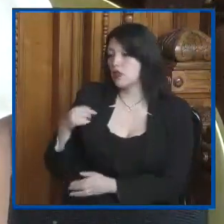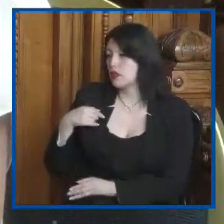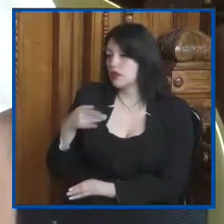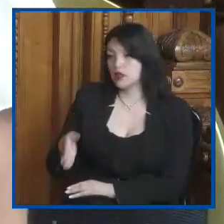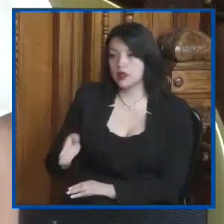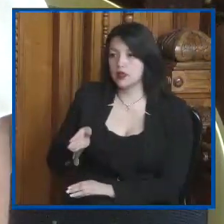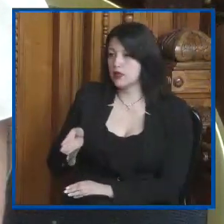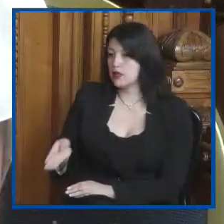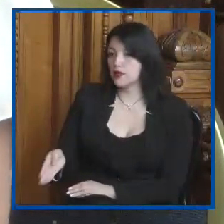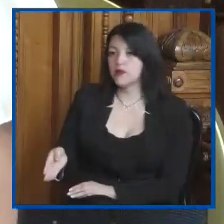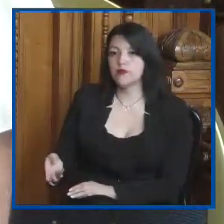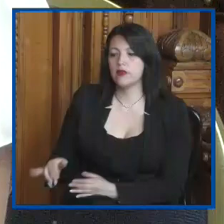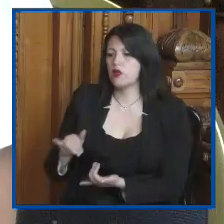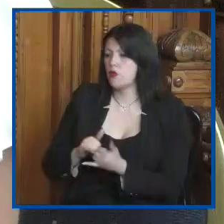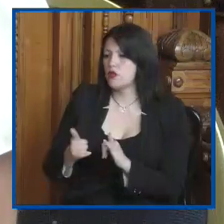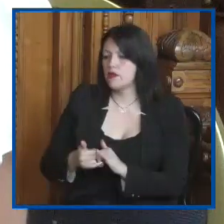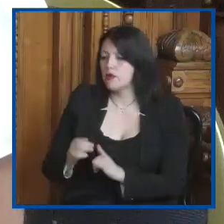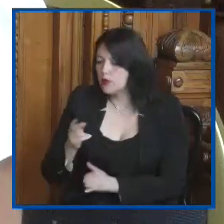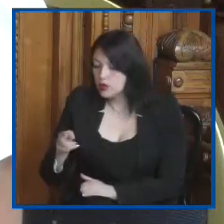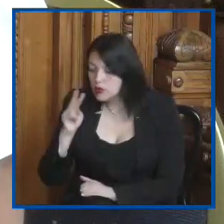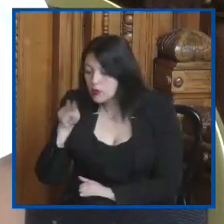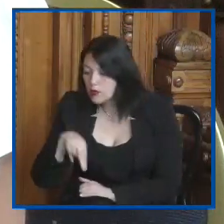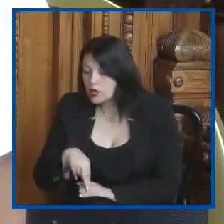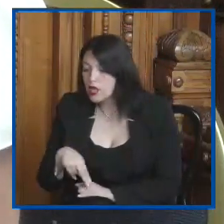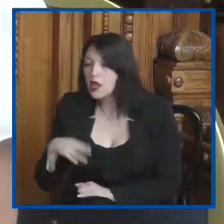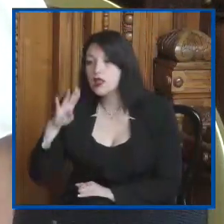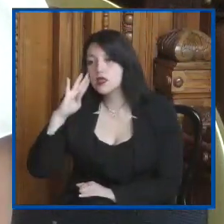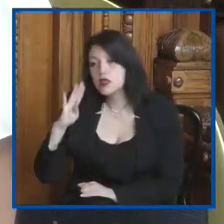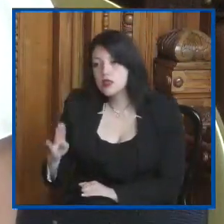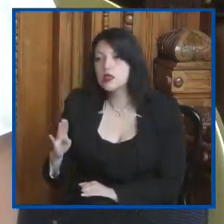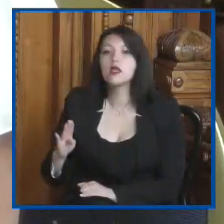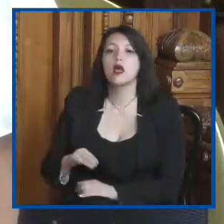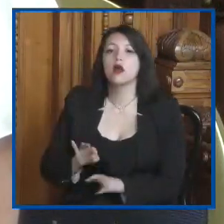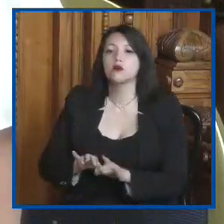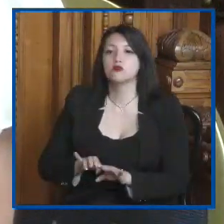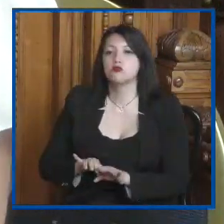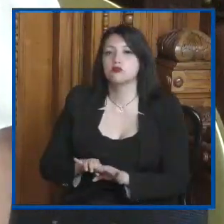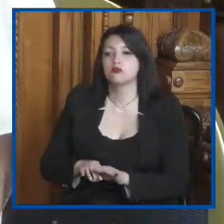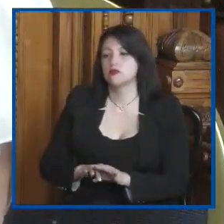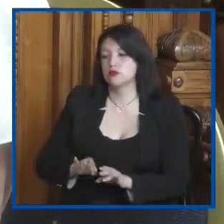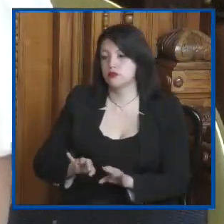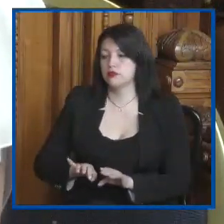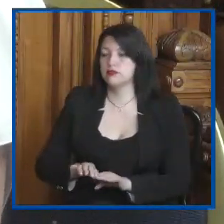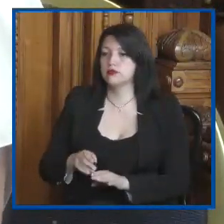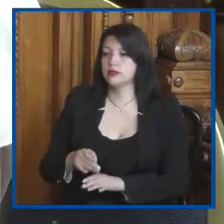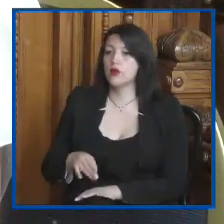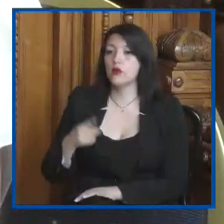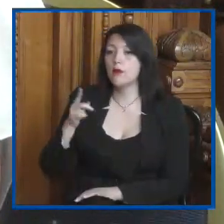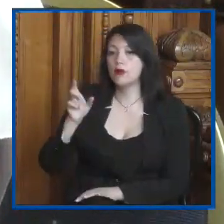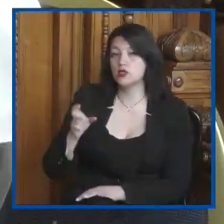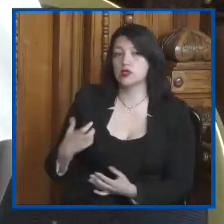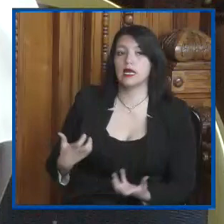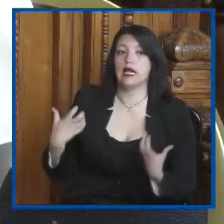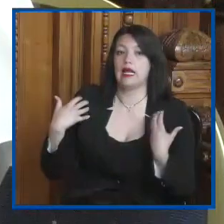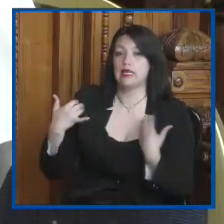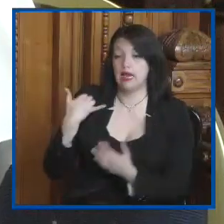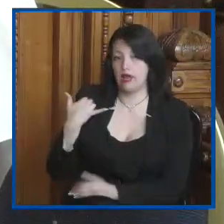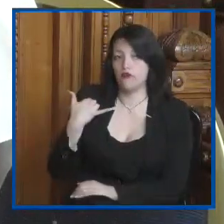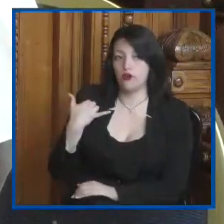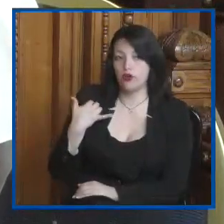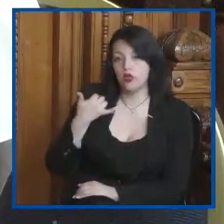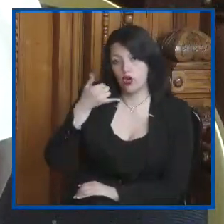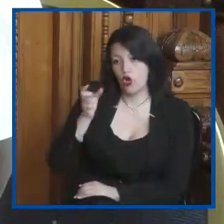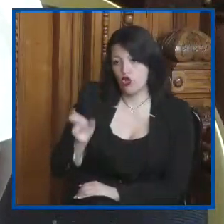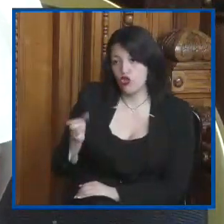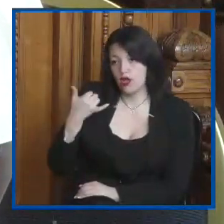Van llegando los WhatsApp y los vamos respondiendo en el día. Sí hay una persona que es la encargada del teléfono y de controlar el